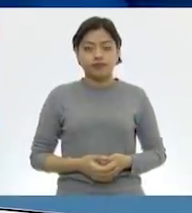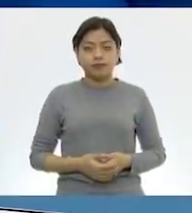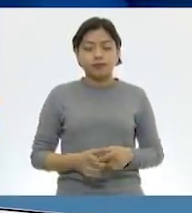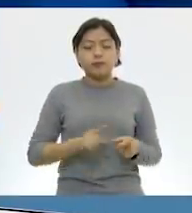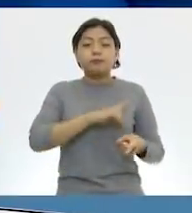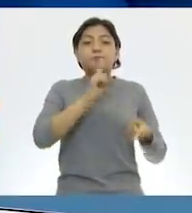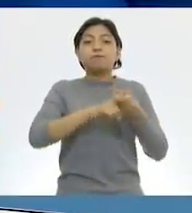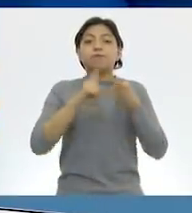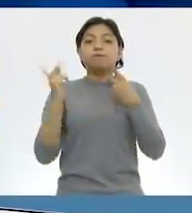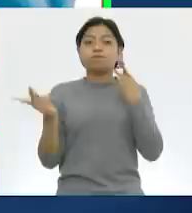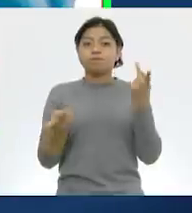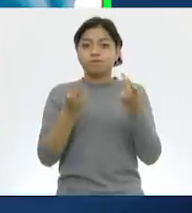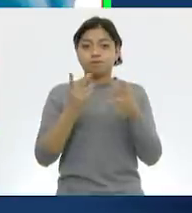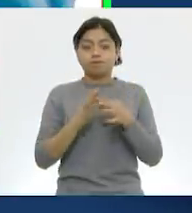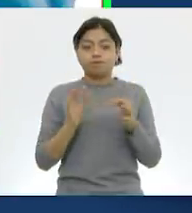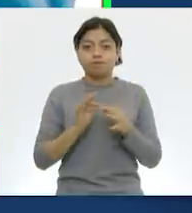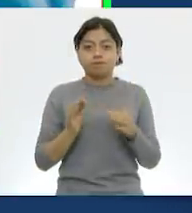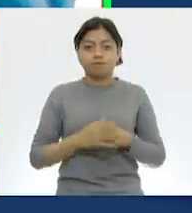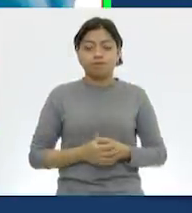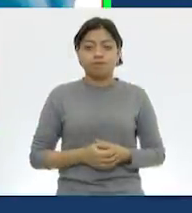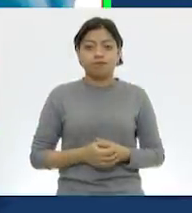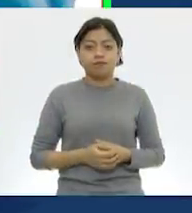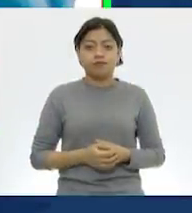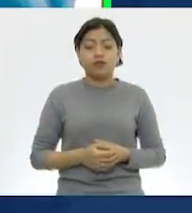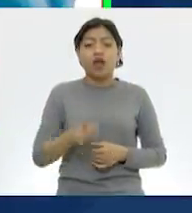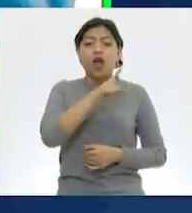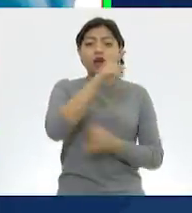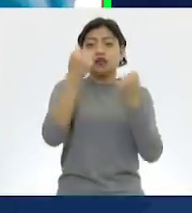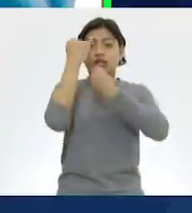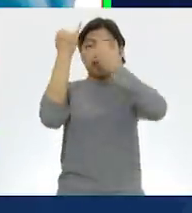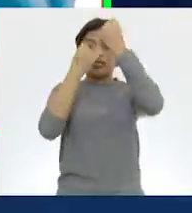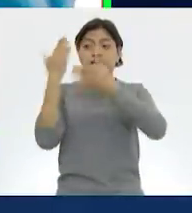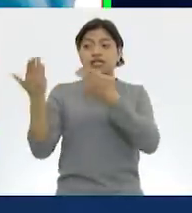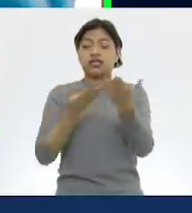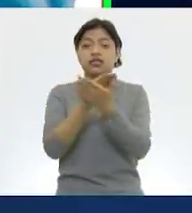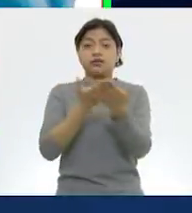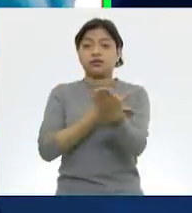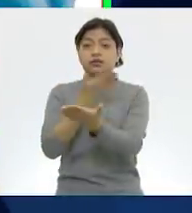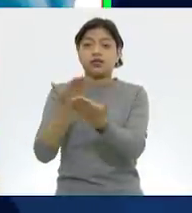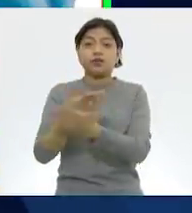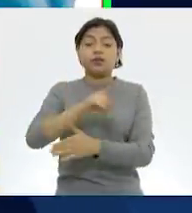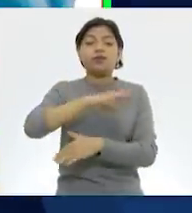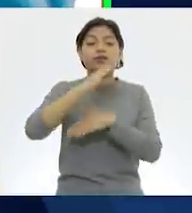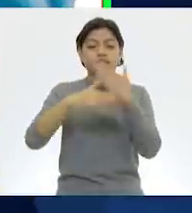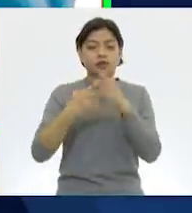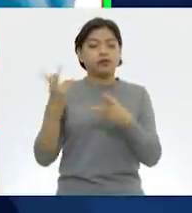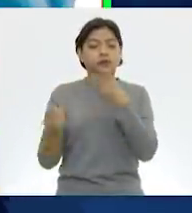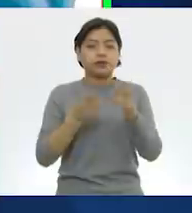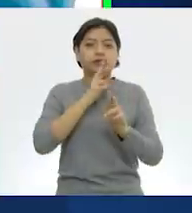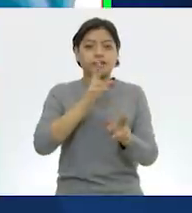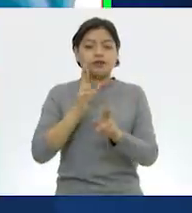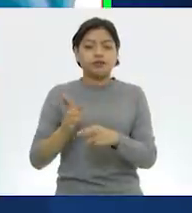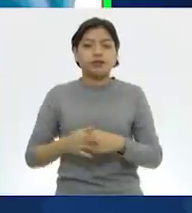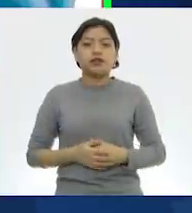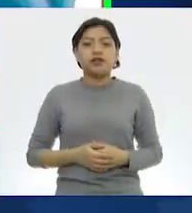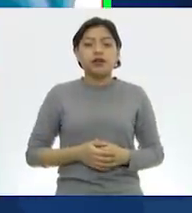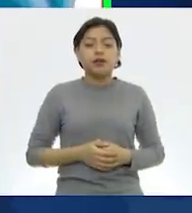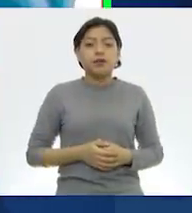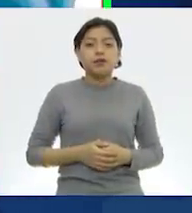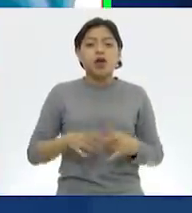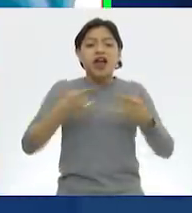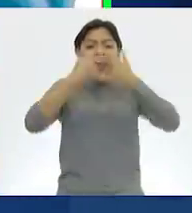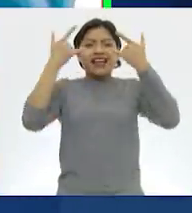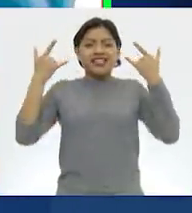La primera pregunta dice: a partir de una lluvia de ideas, propongan respuestas para las siguientes preguntas. ¿Cómo está estructurado